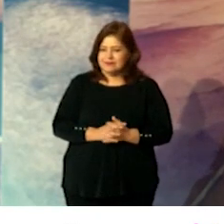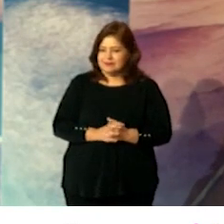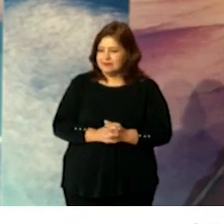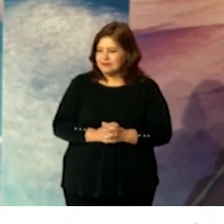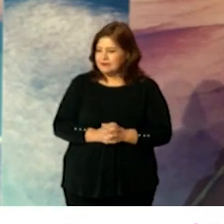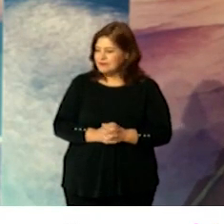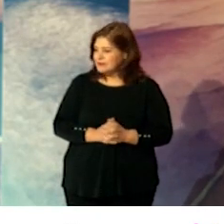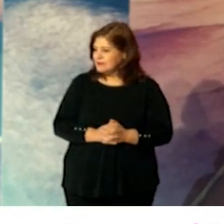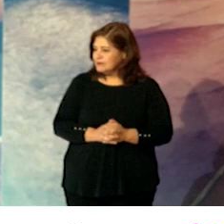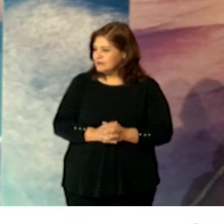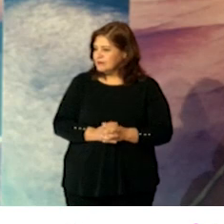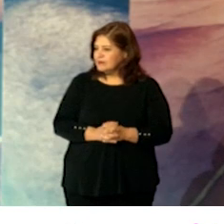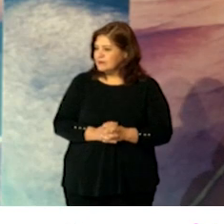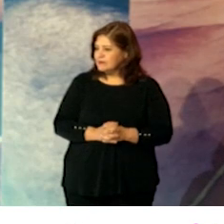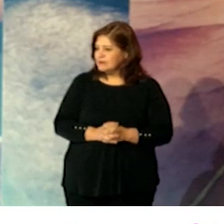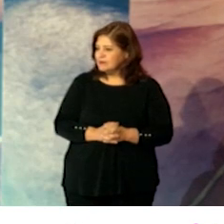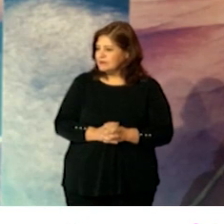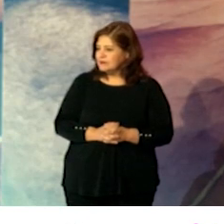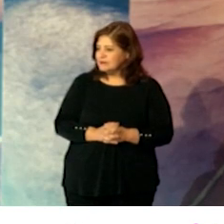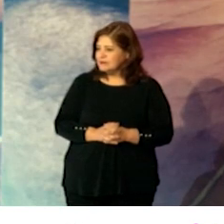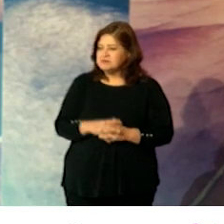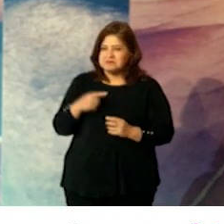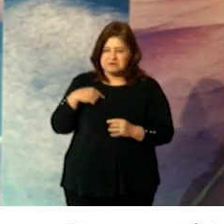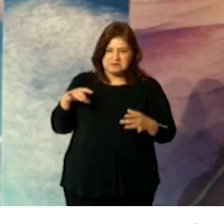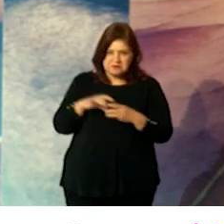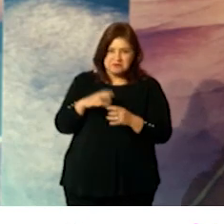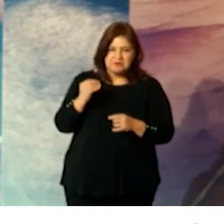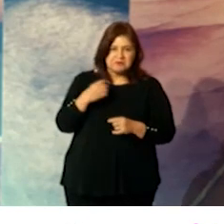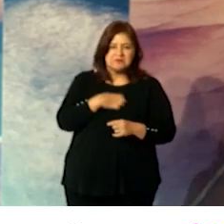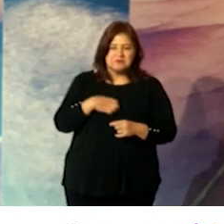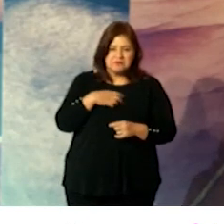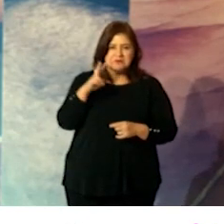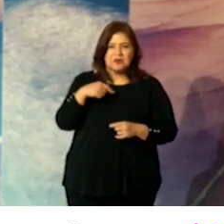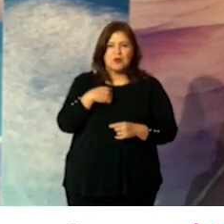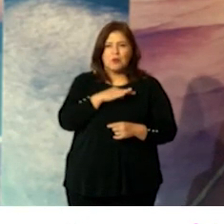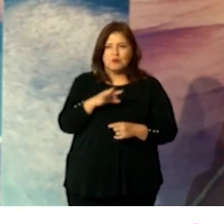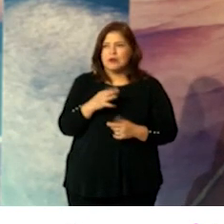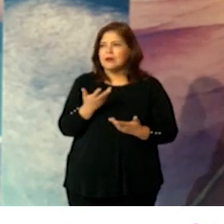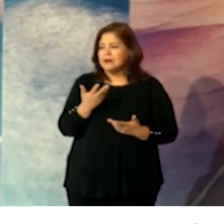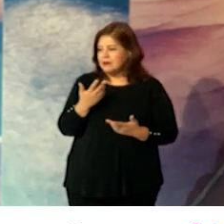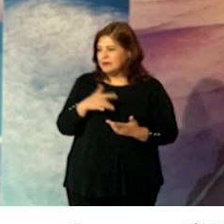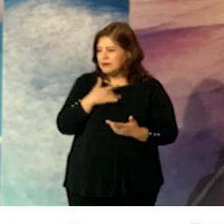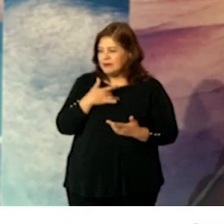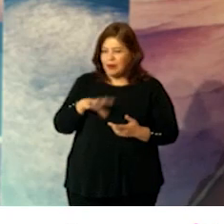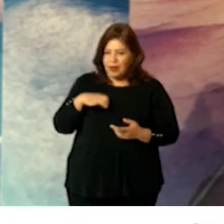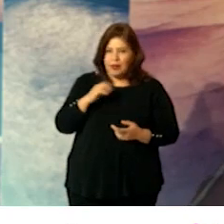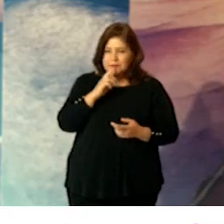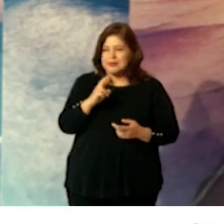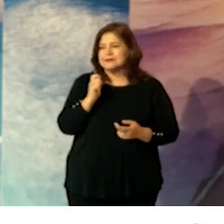¿Aló? Ahí sí. Ahí siento que vamos a ir muy de la mano y muy concreto. Siento que puedo responder todo en uno, o me voy a esforzar por hacer todo en